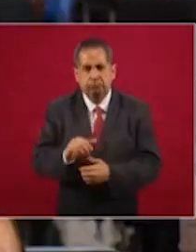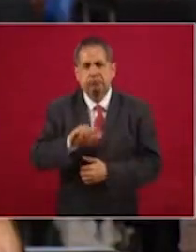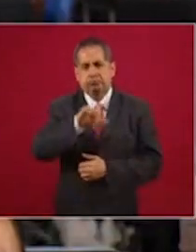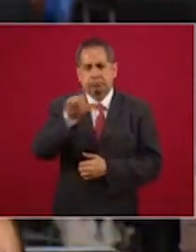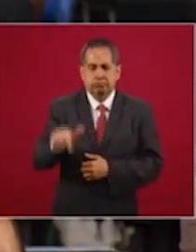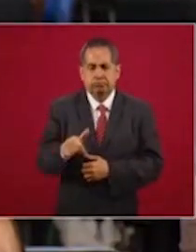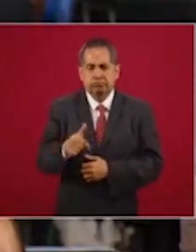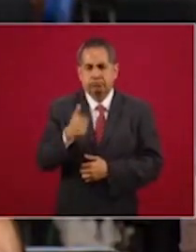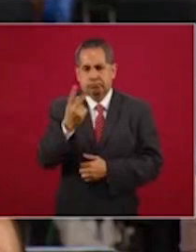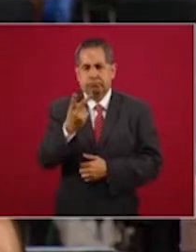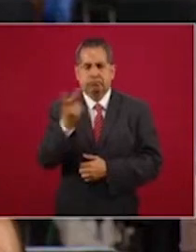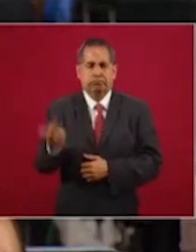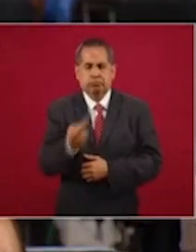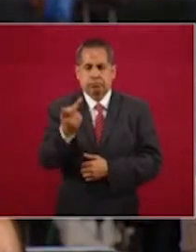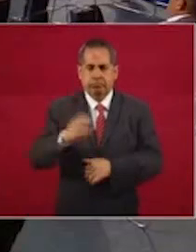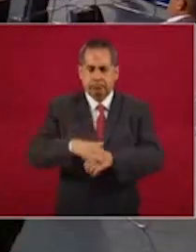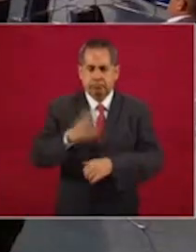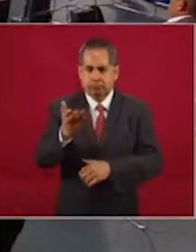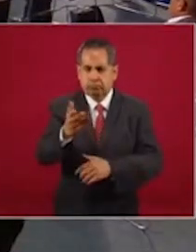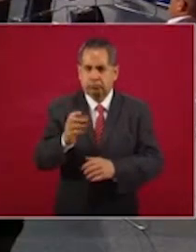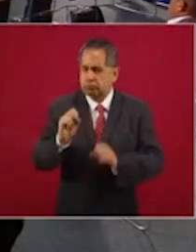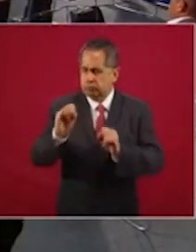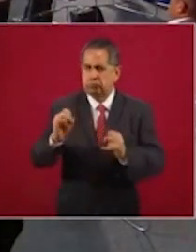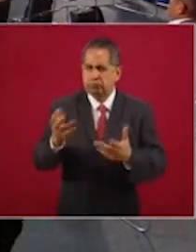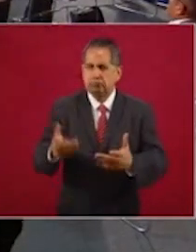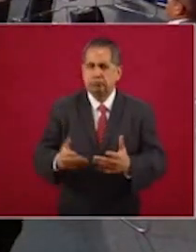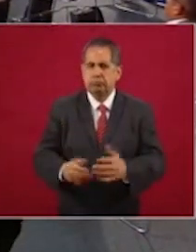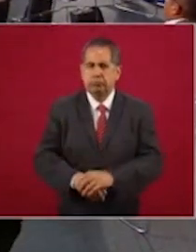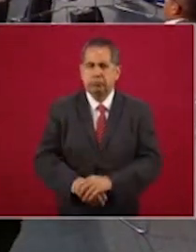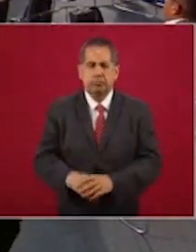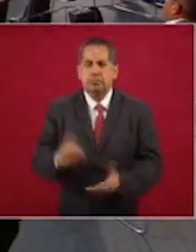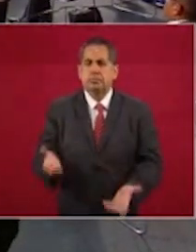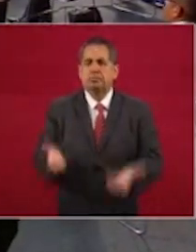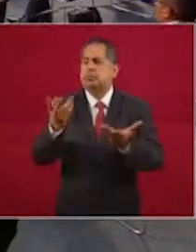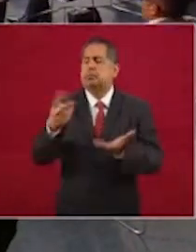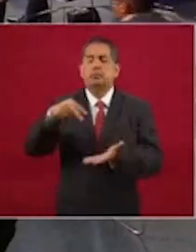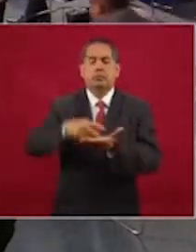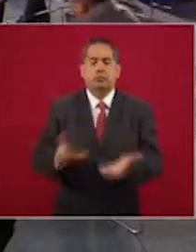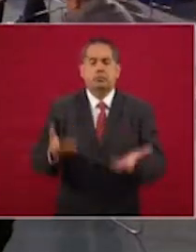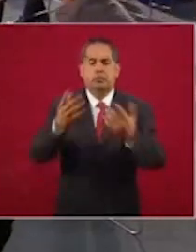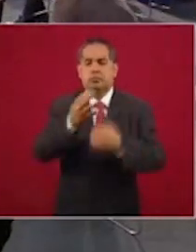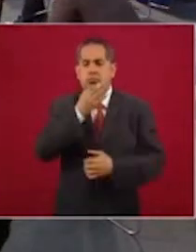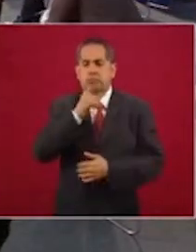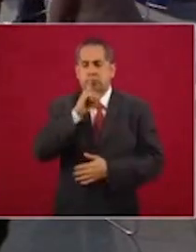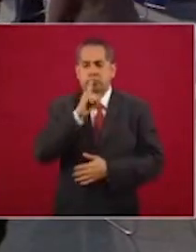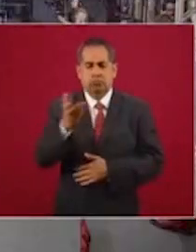hago dos preguntas más si nos ponemos de pie todos